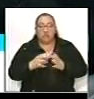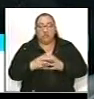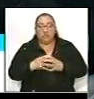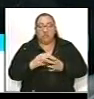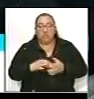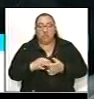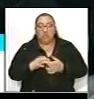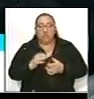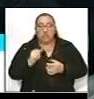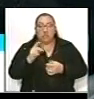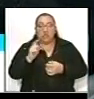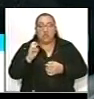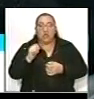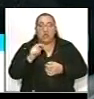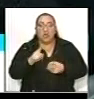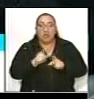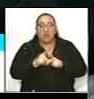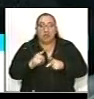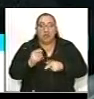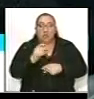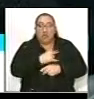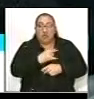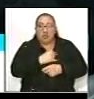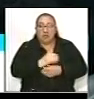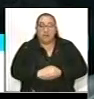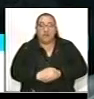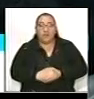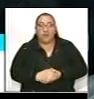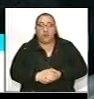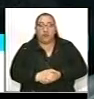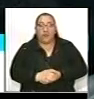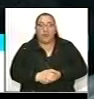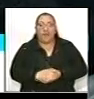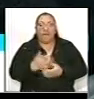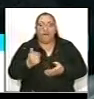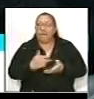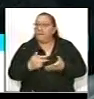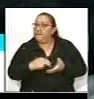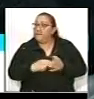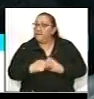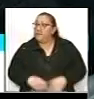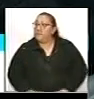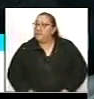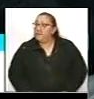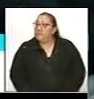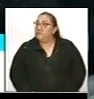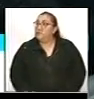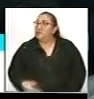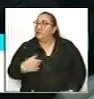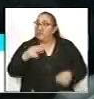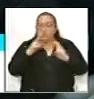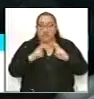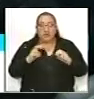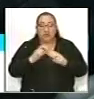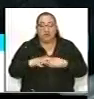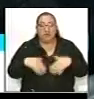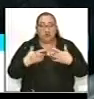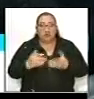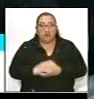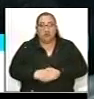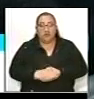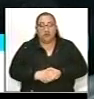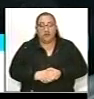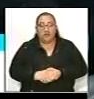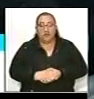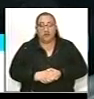técnica y universitaria. Y otra de las cosas que estábamos evaluando era la posibilidad de que